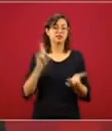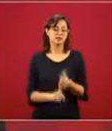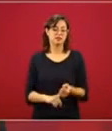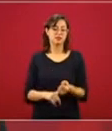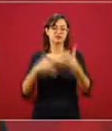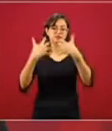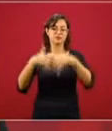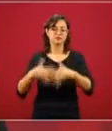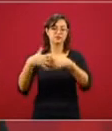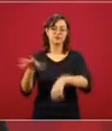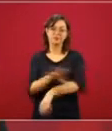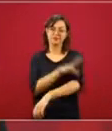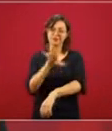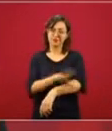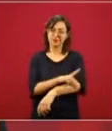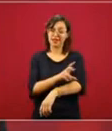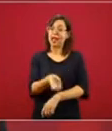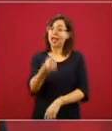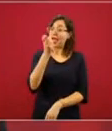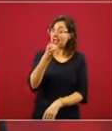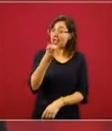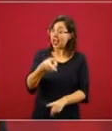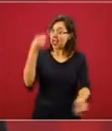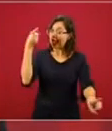¿Qué es ese el fondo del asunto?